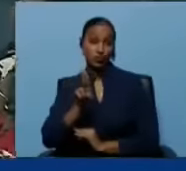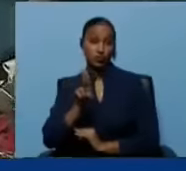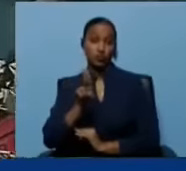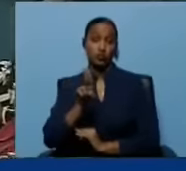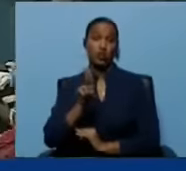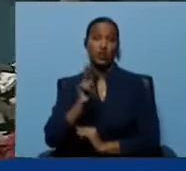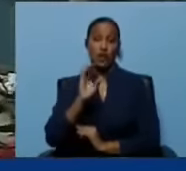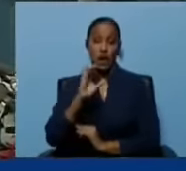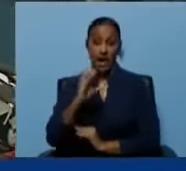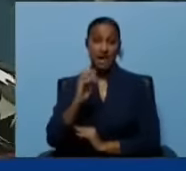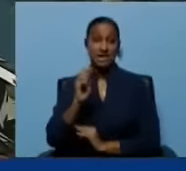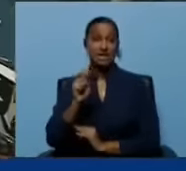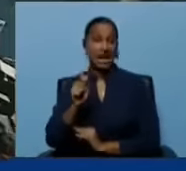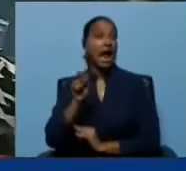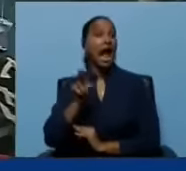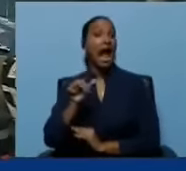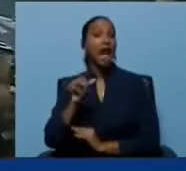belli